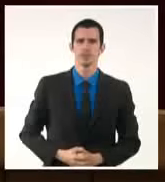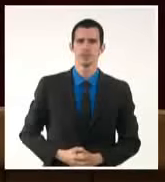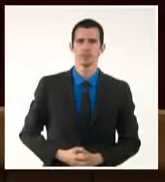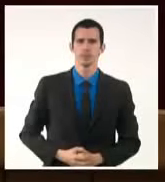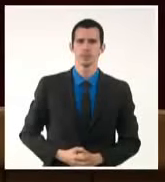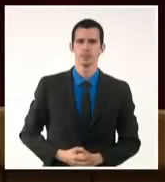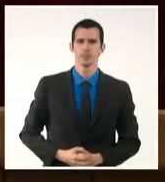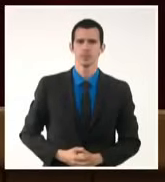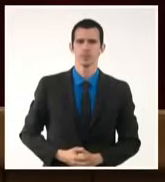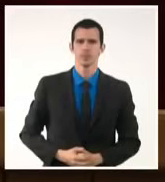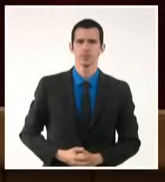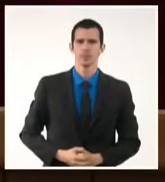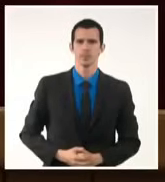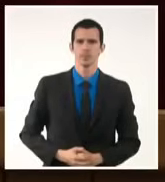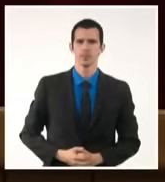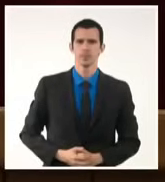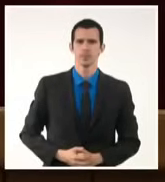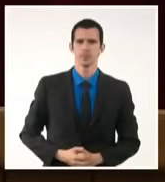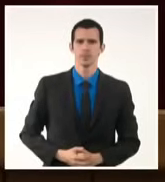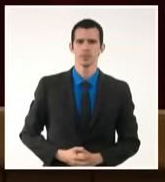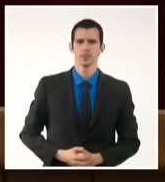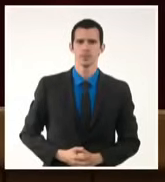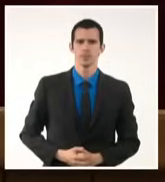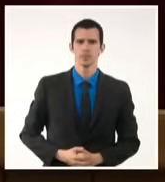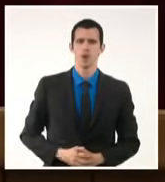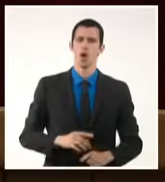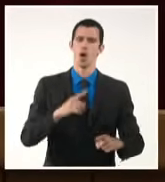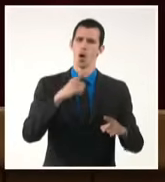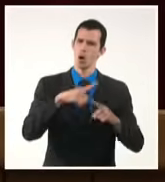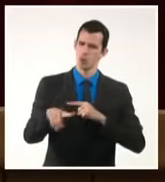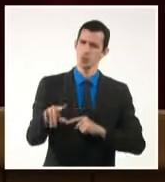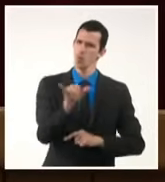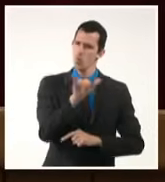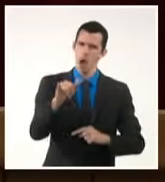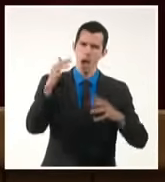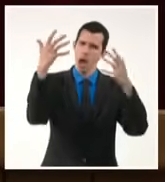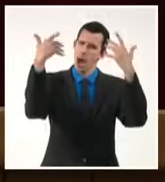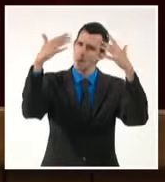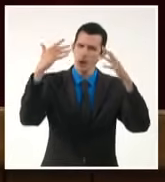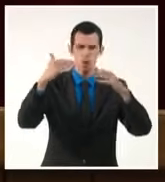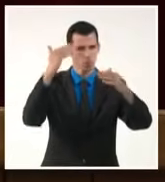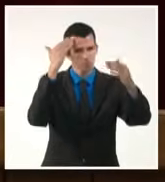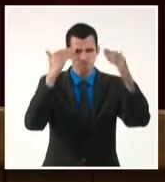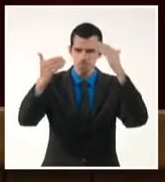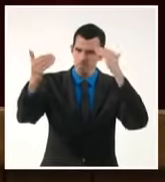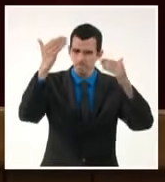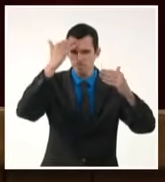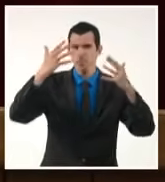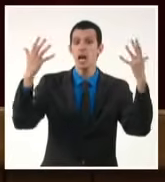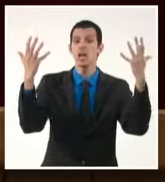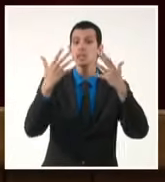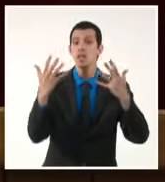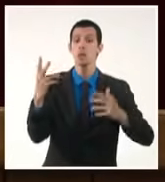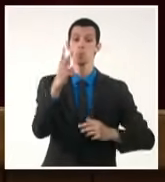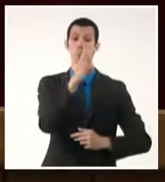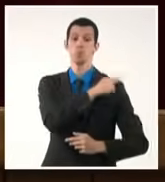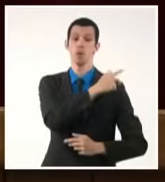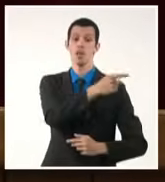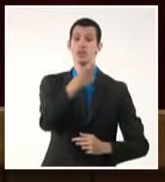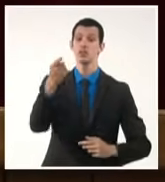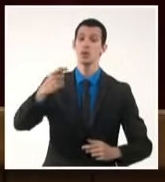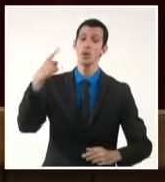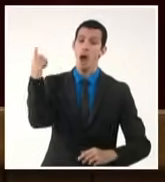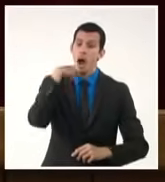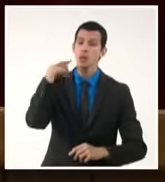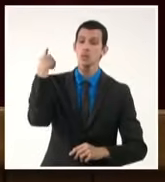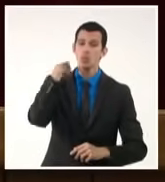para quienes han resistido a pie firme las dificultades, carencias y hasta las insensibilidades de quienes